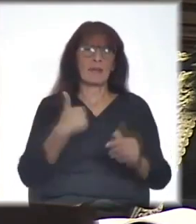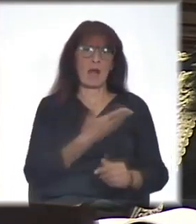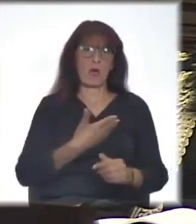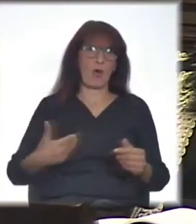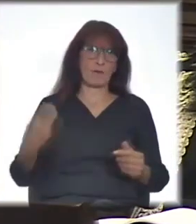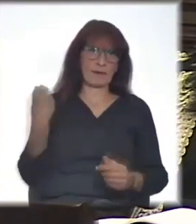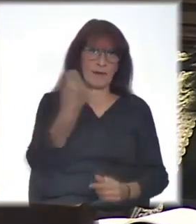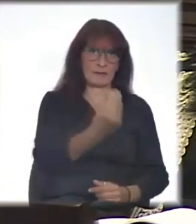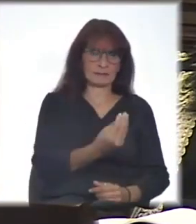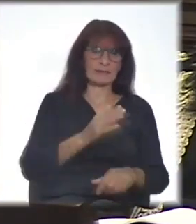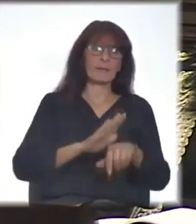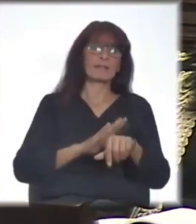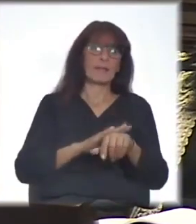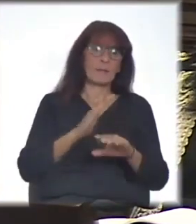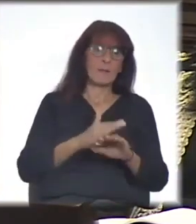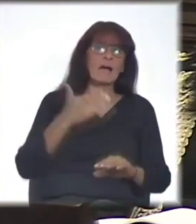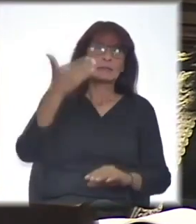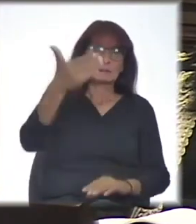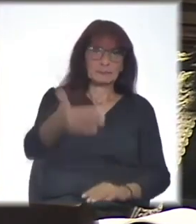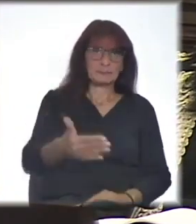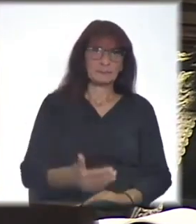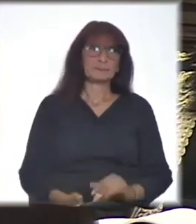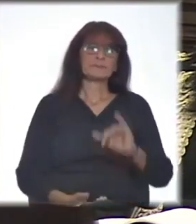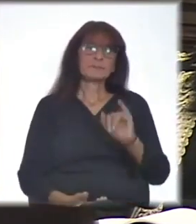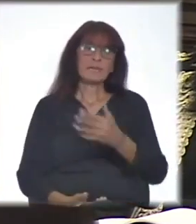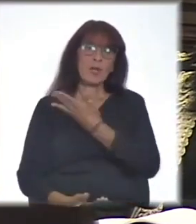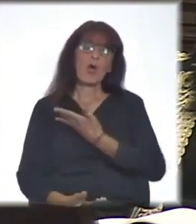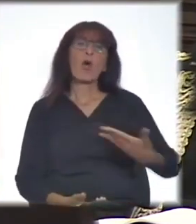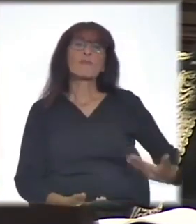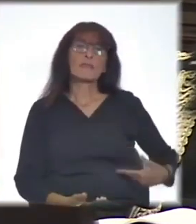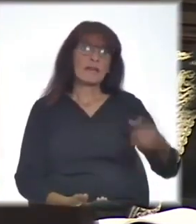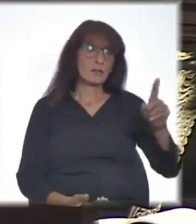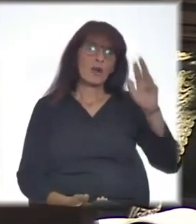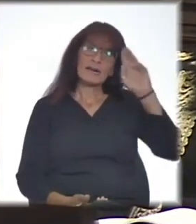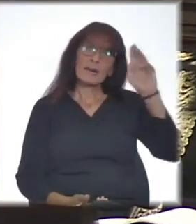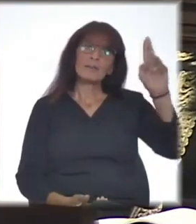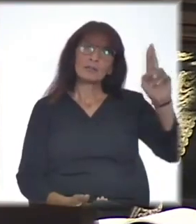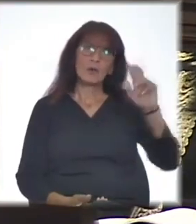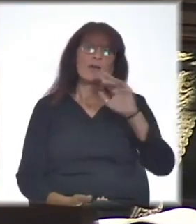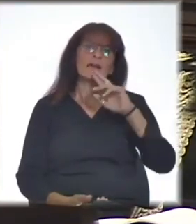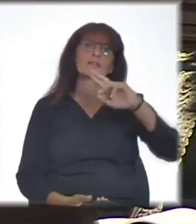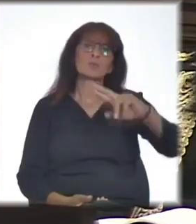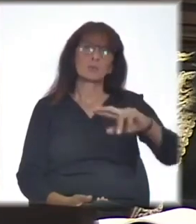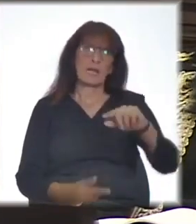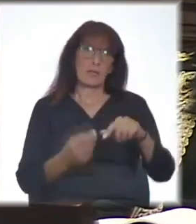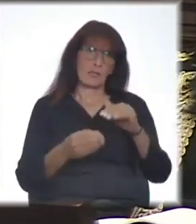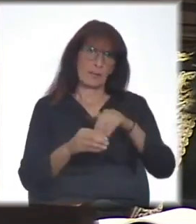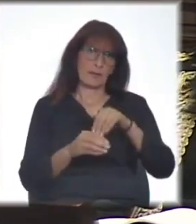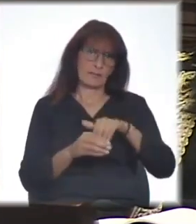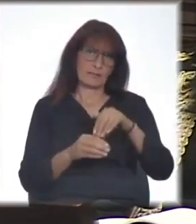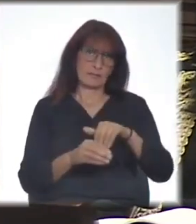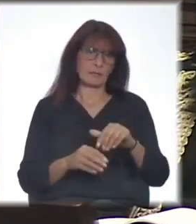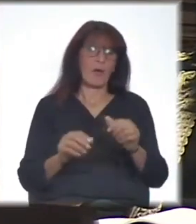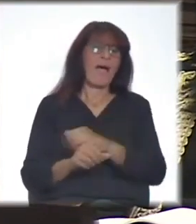aunque nos llevara un tiempo más para ello. Y el gobierno de facto respetó el resultado del plebiscito. Hasta